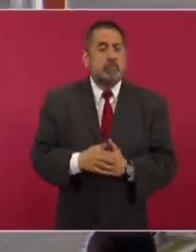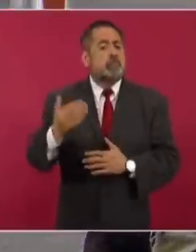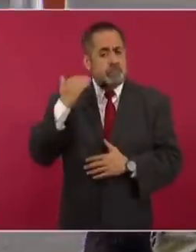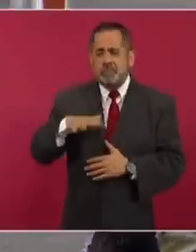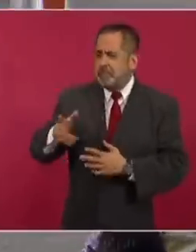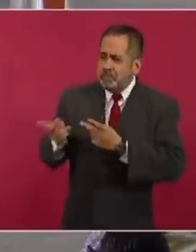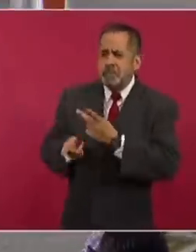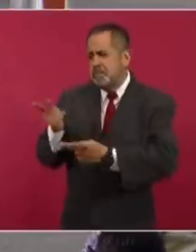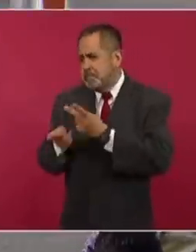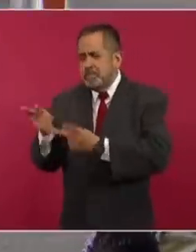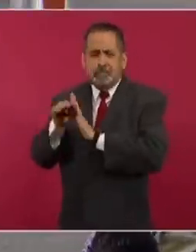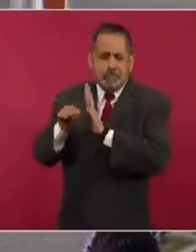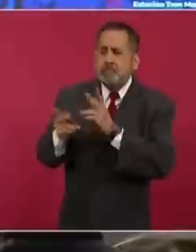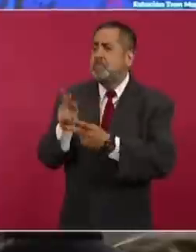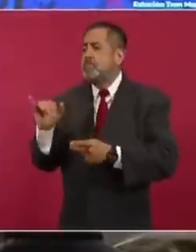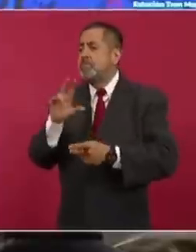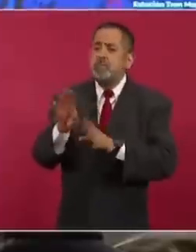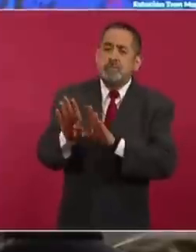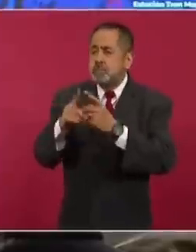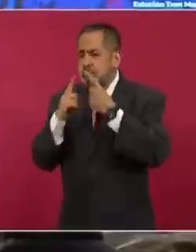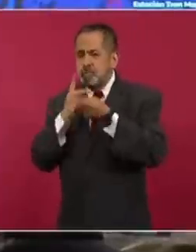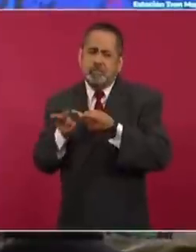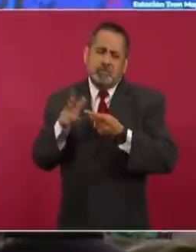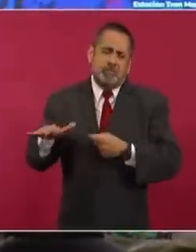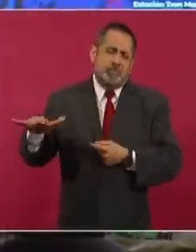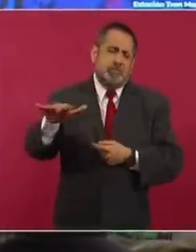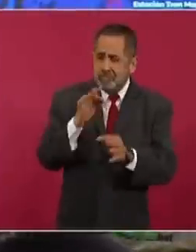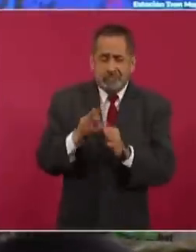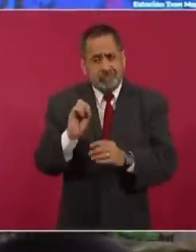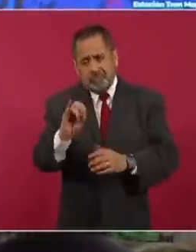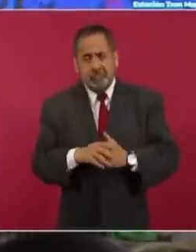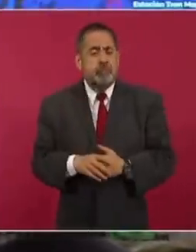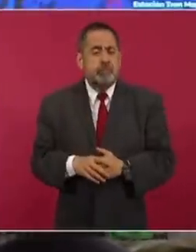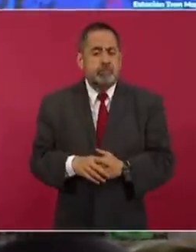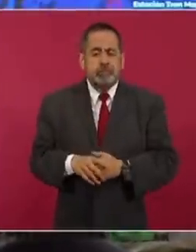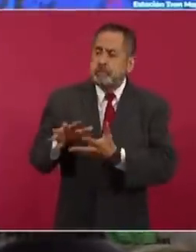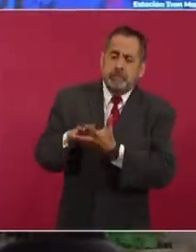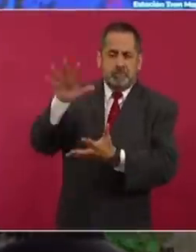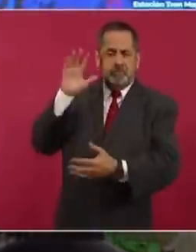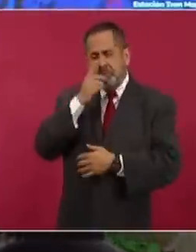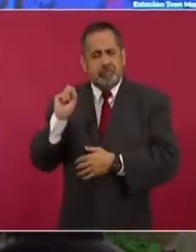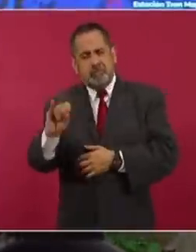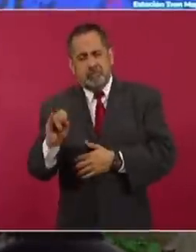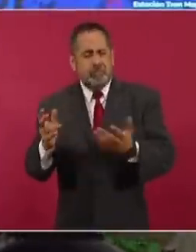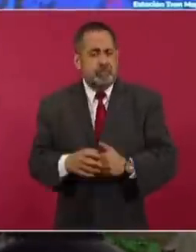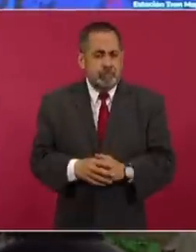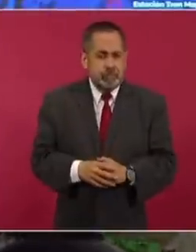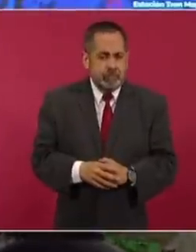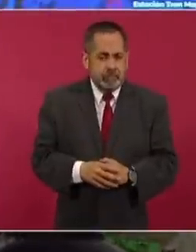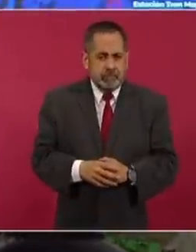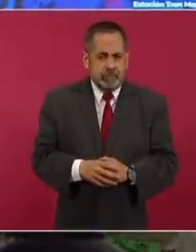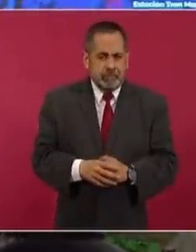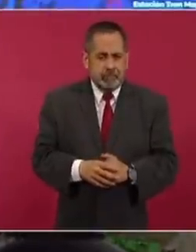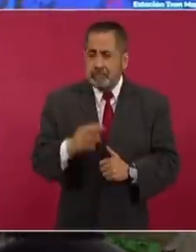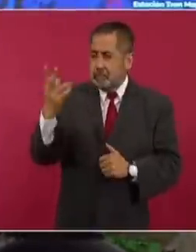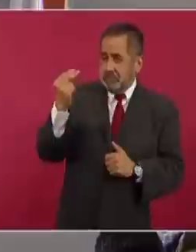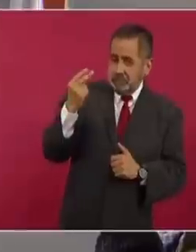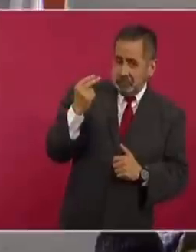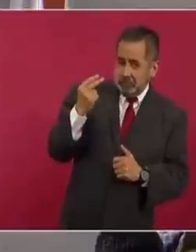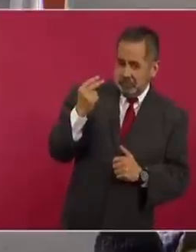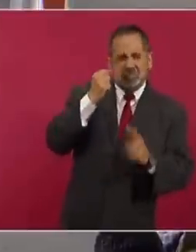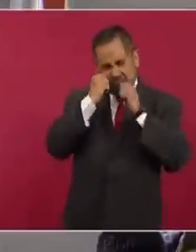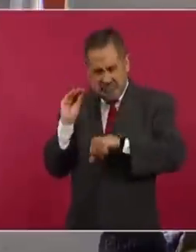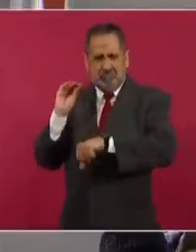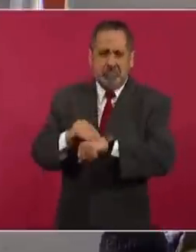consultas en todo el territorio. La mayoría a favor. ¿Ustedes creen que podríamos hacer una obra de esta